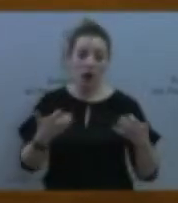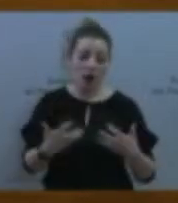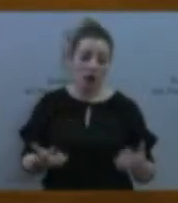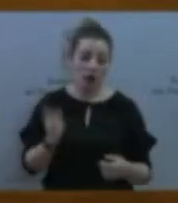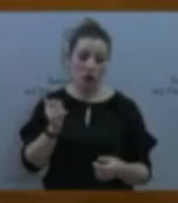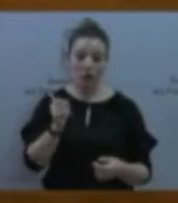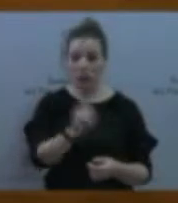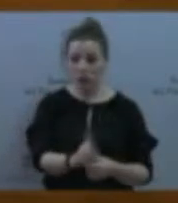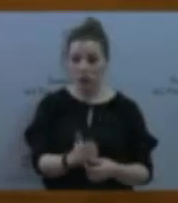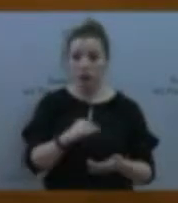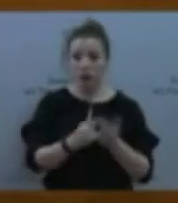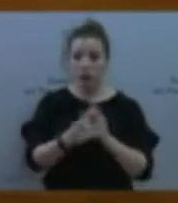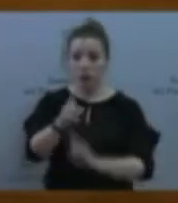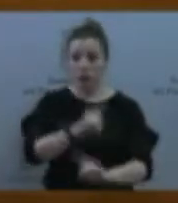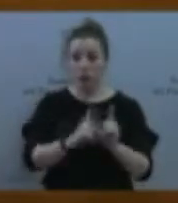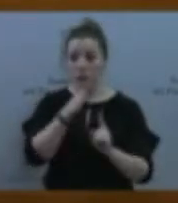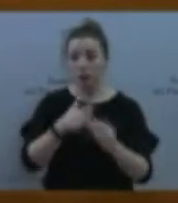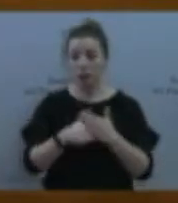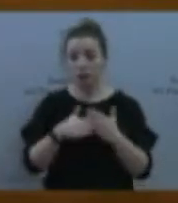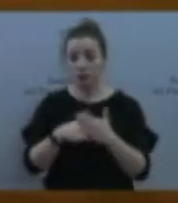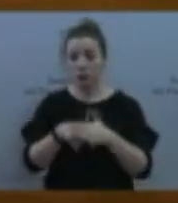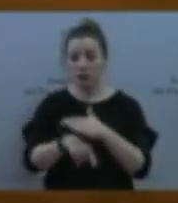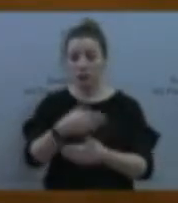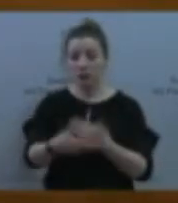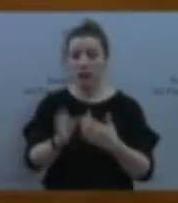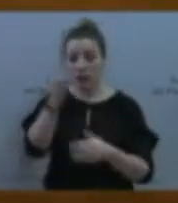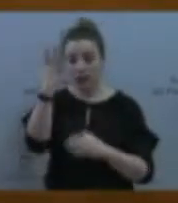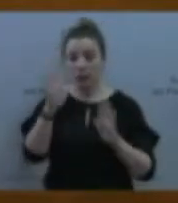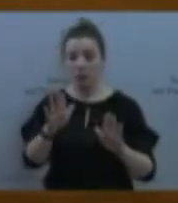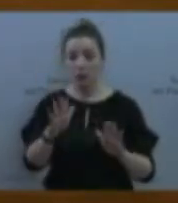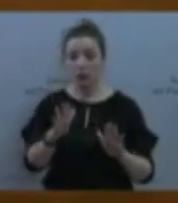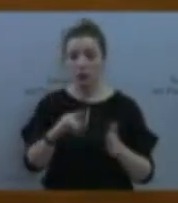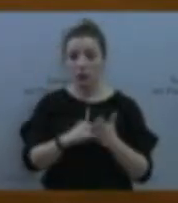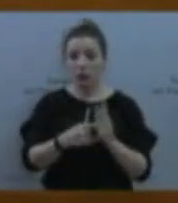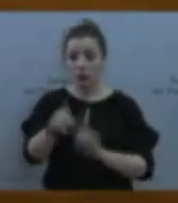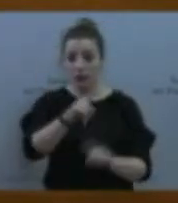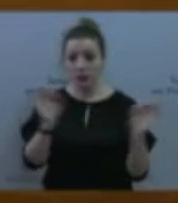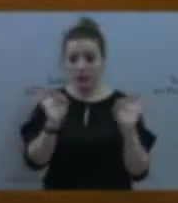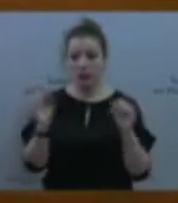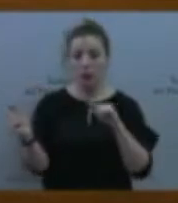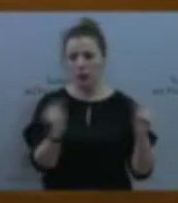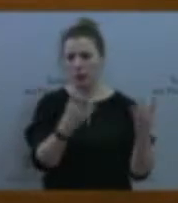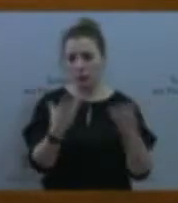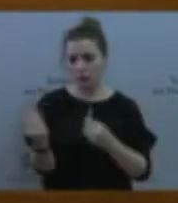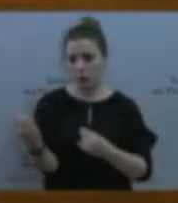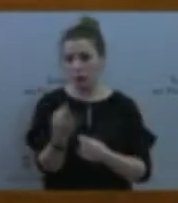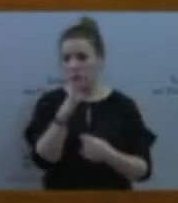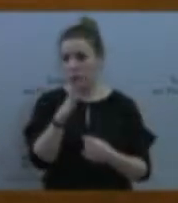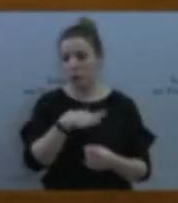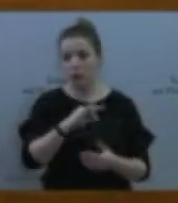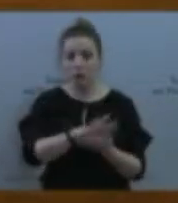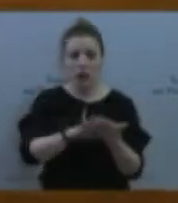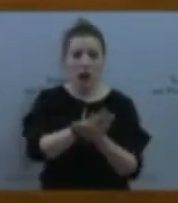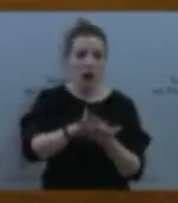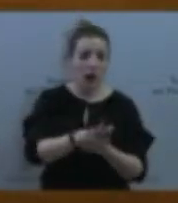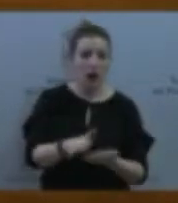la iniciativa, pero está claro que no resuelve todos los problemas, habría mucho que discutir. Porque se puede hablar de que se tenga que defender la idoneidad